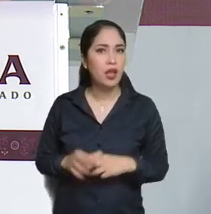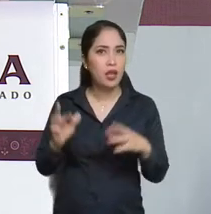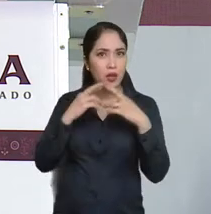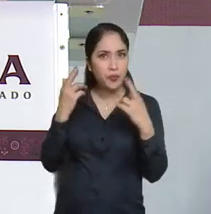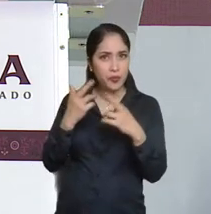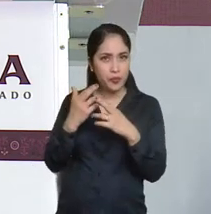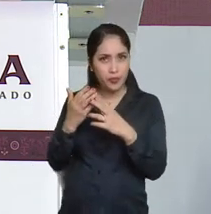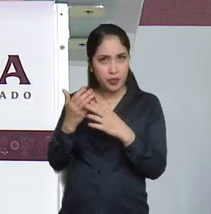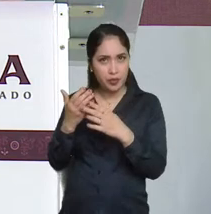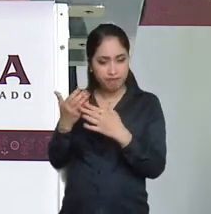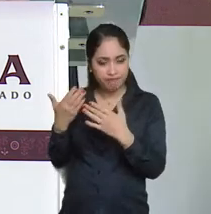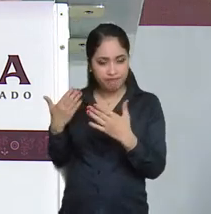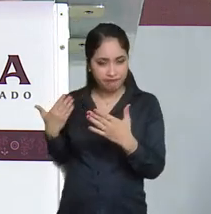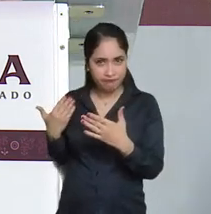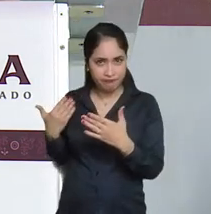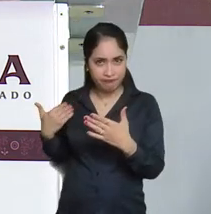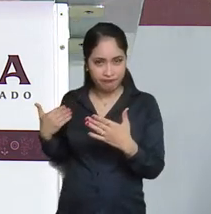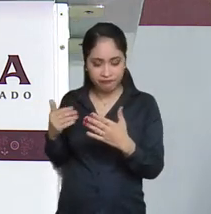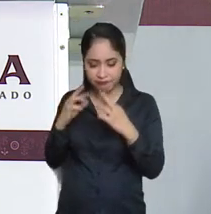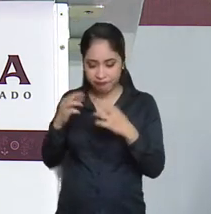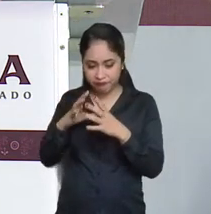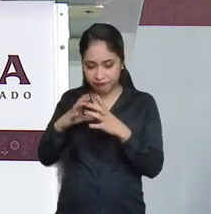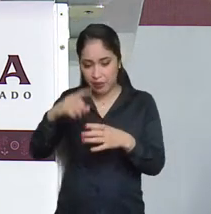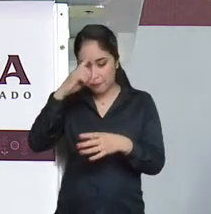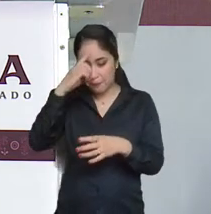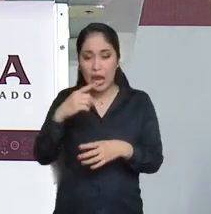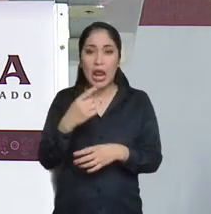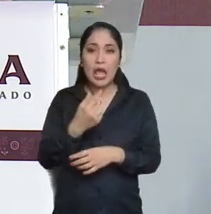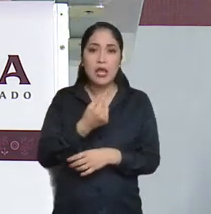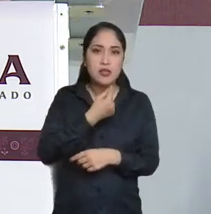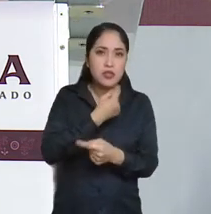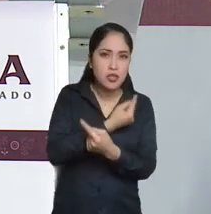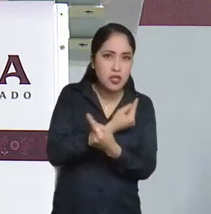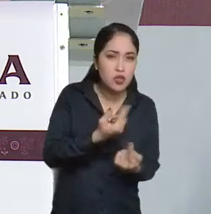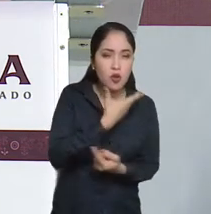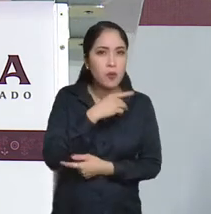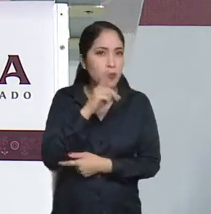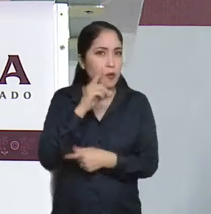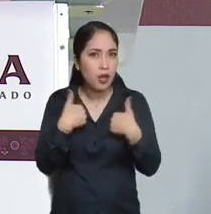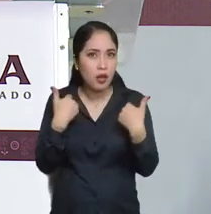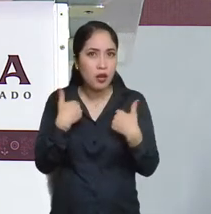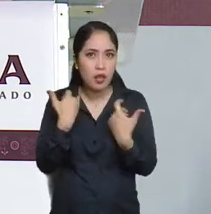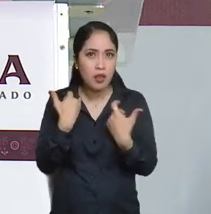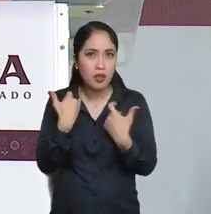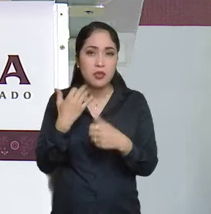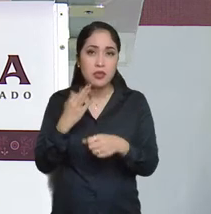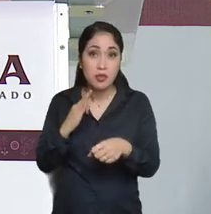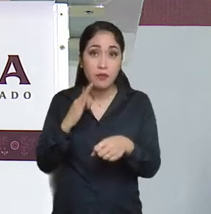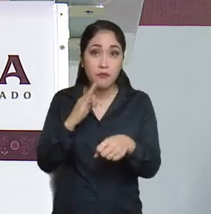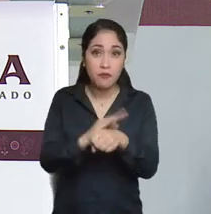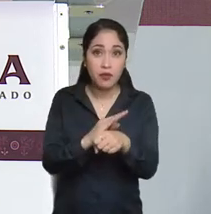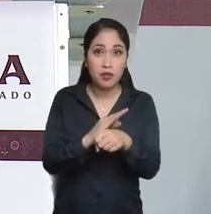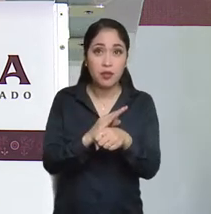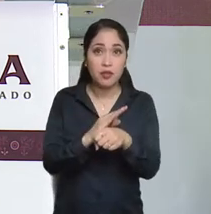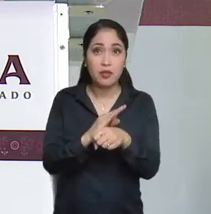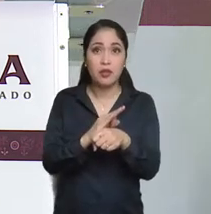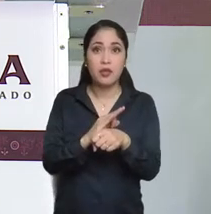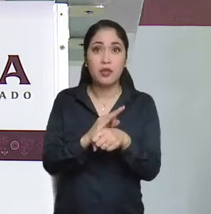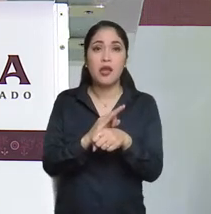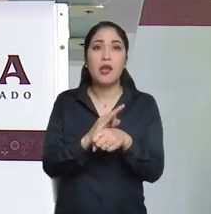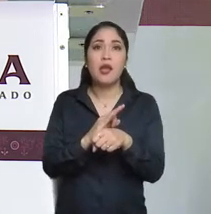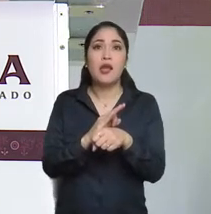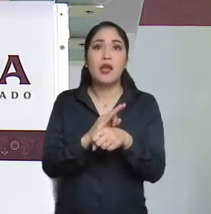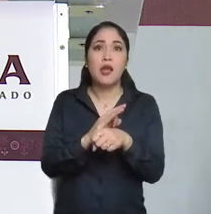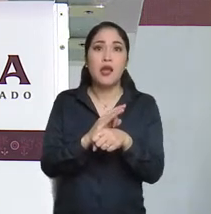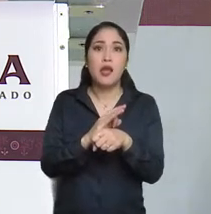Estatal para la Protección de los Derechos de las Niñas, Niños y Adolescentes y al mandato de la